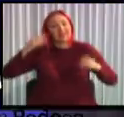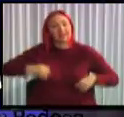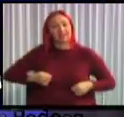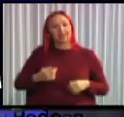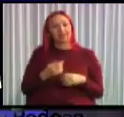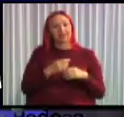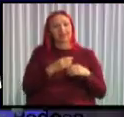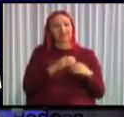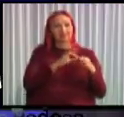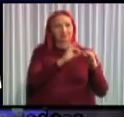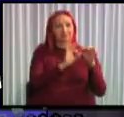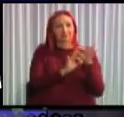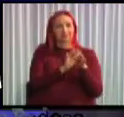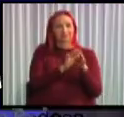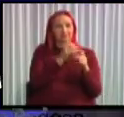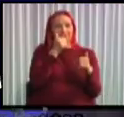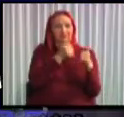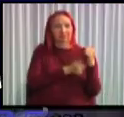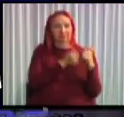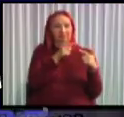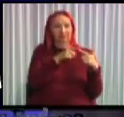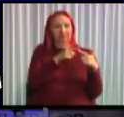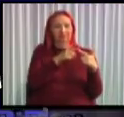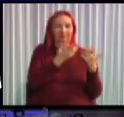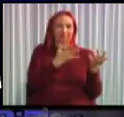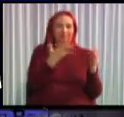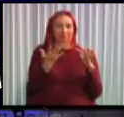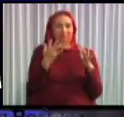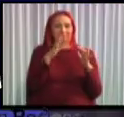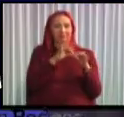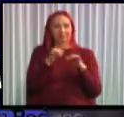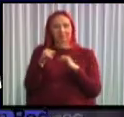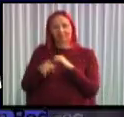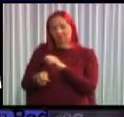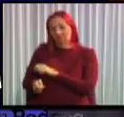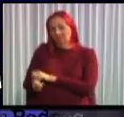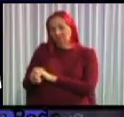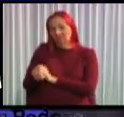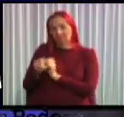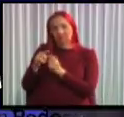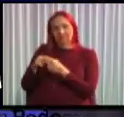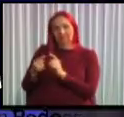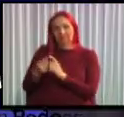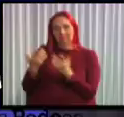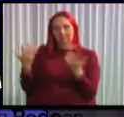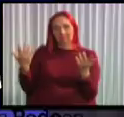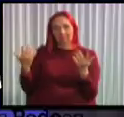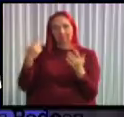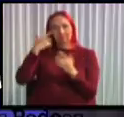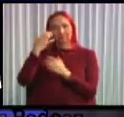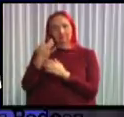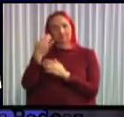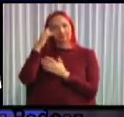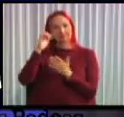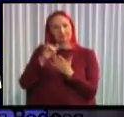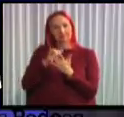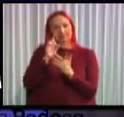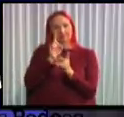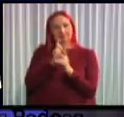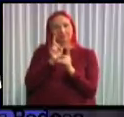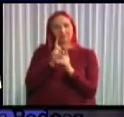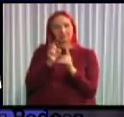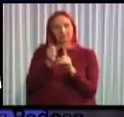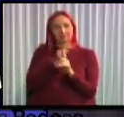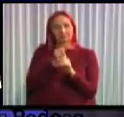estar pegado a un aparato de estos así, a estar jugando bolinchas con el amiguito. Yo creo que por eso se causa tanto